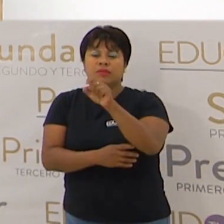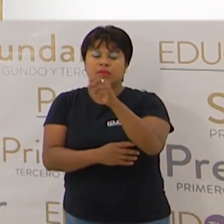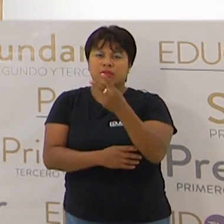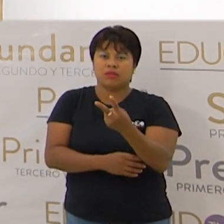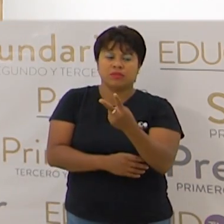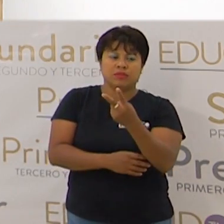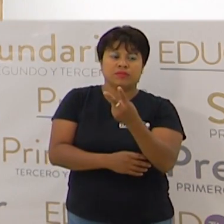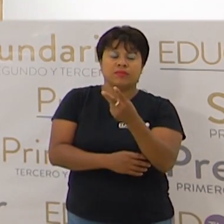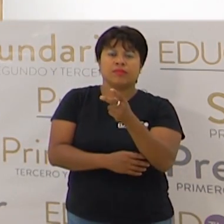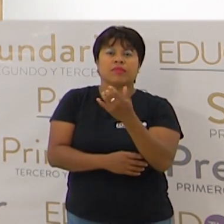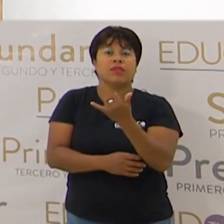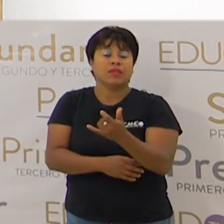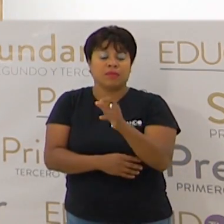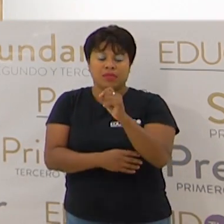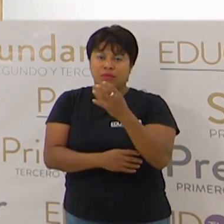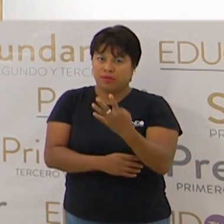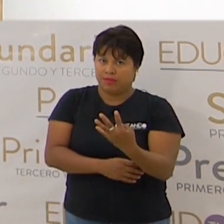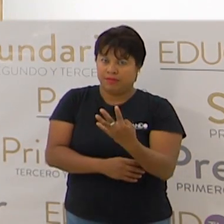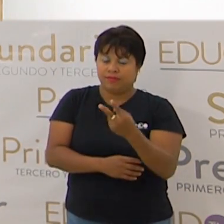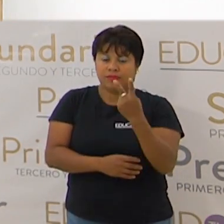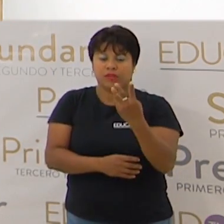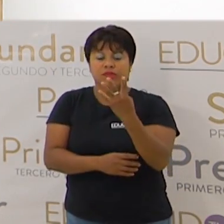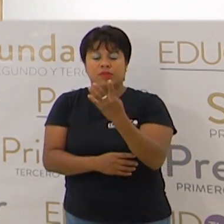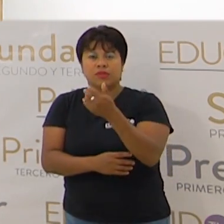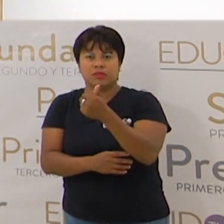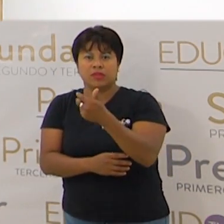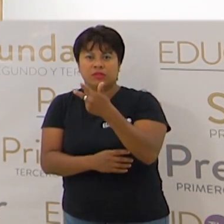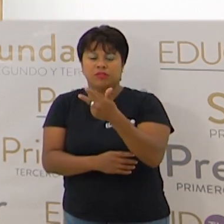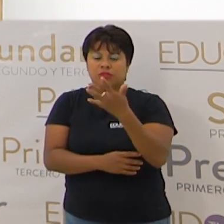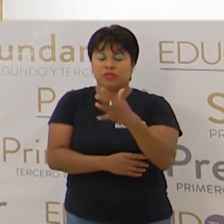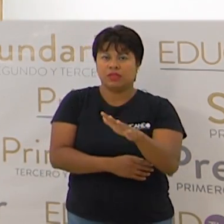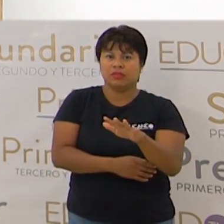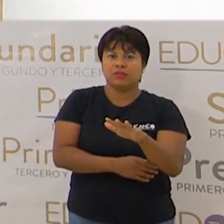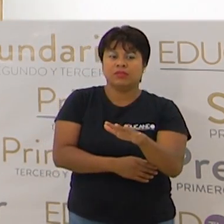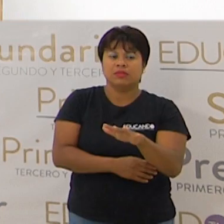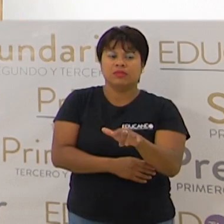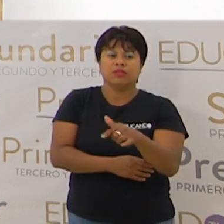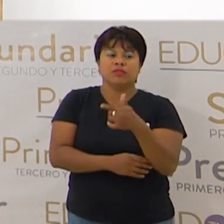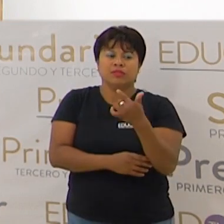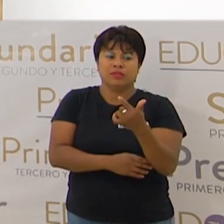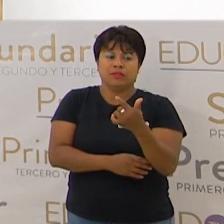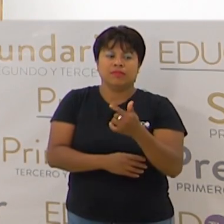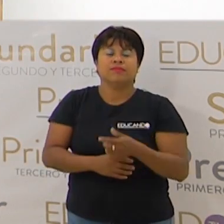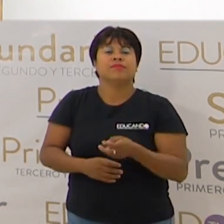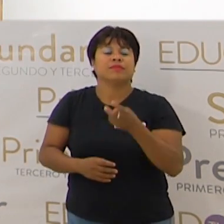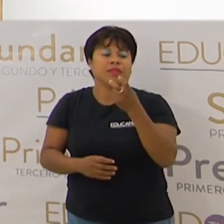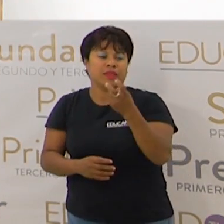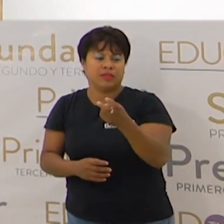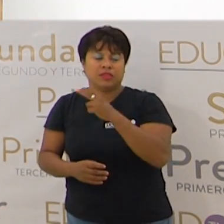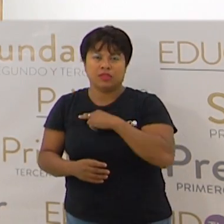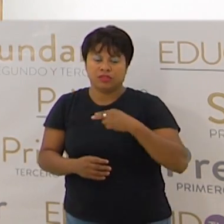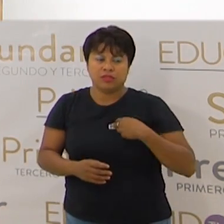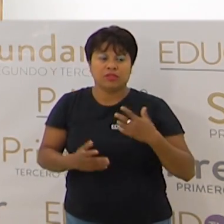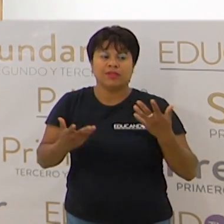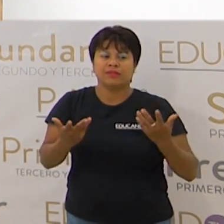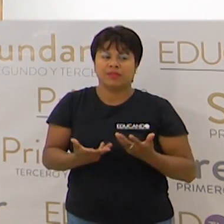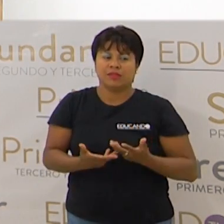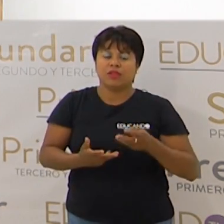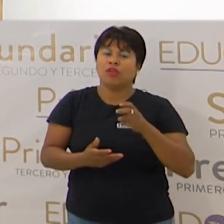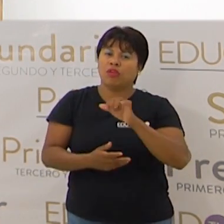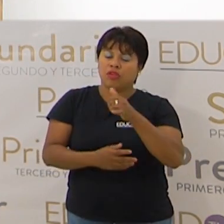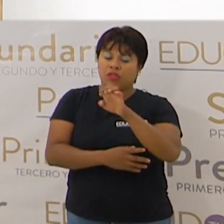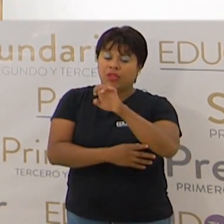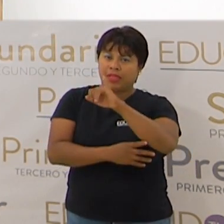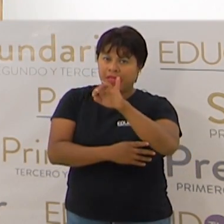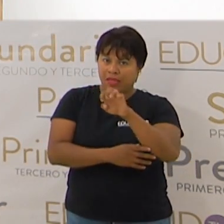20, 22 y 24. 2, 4, 6, 8, 10, 12. Aquí estaríamos formando